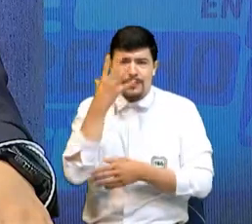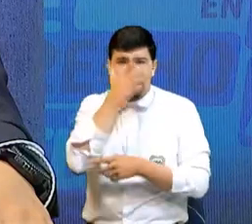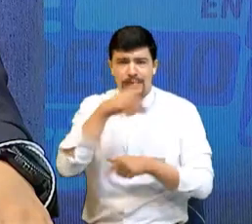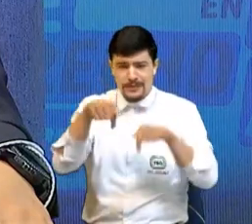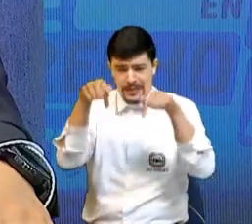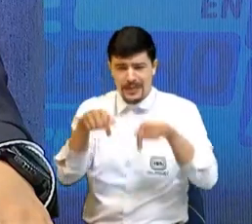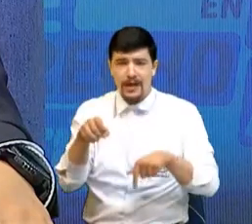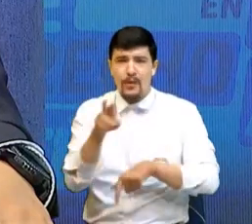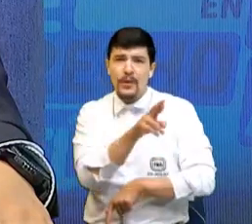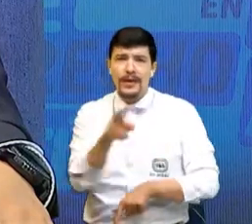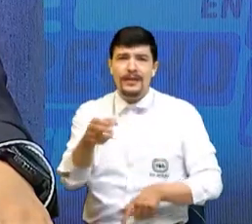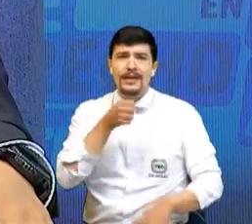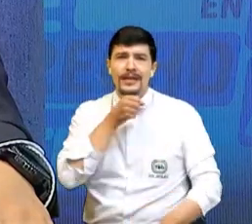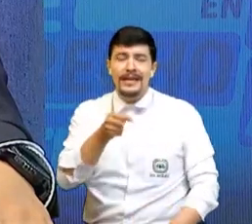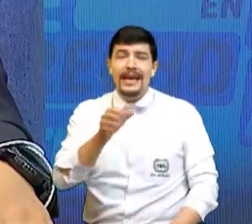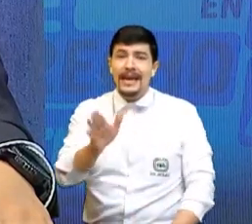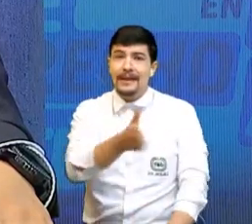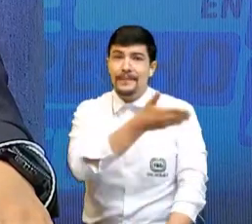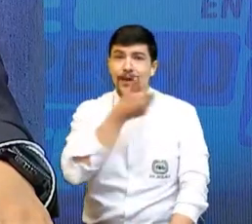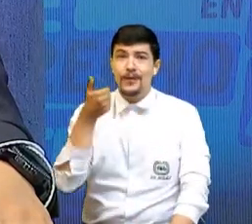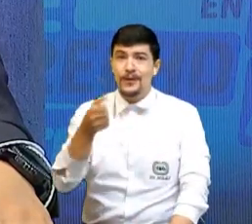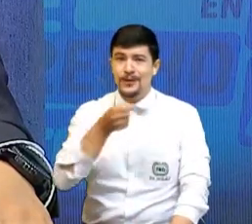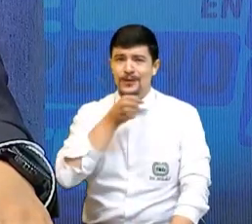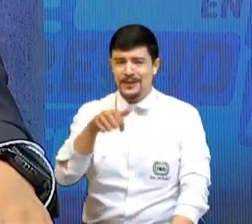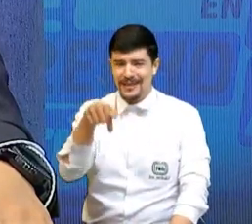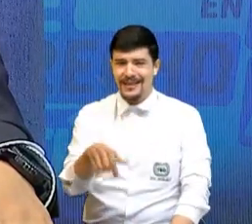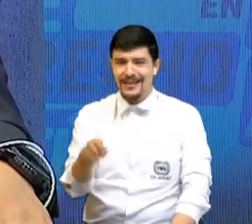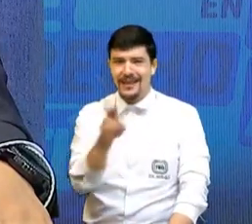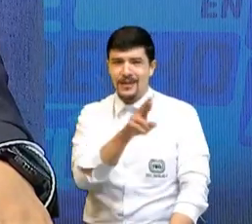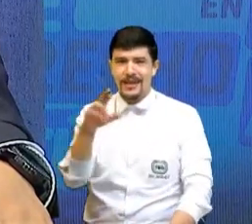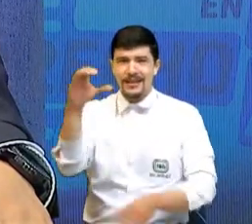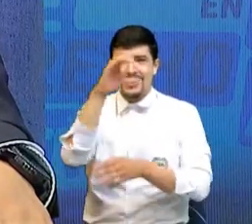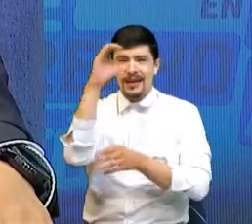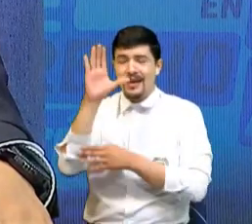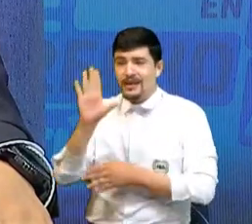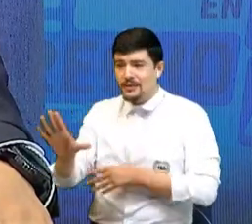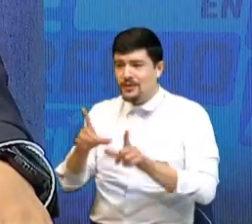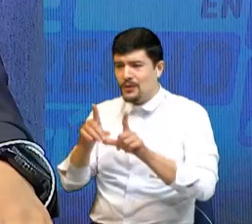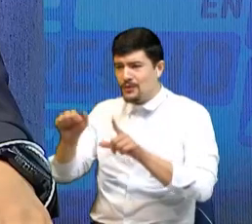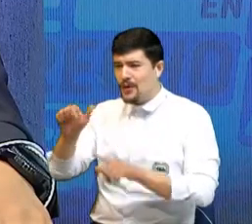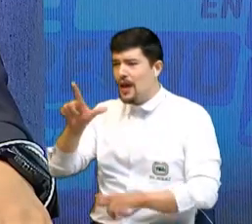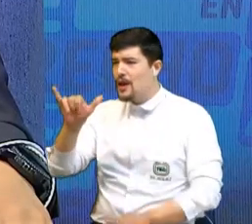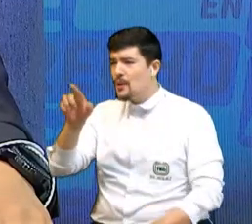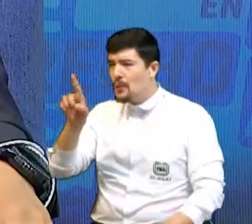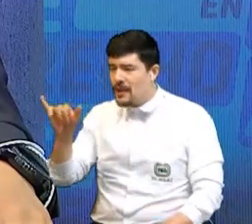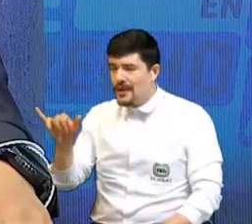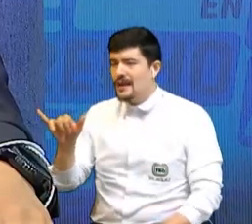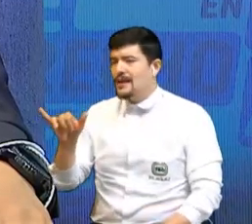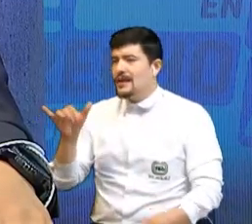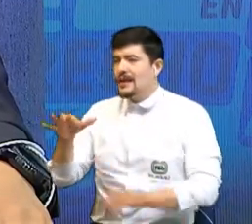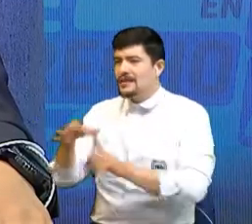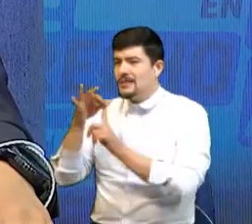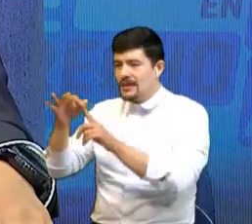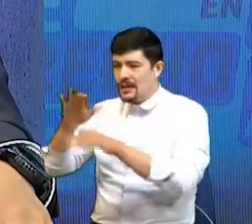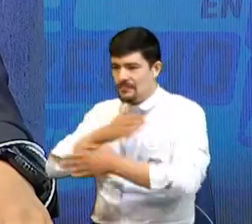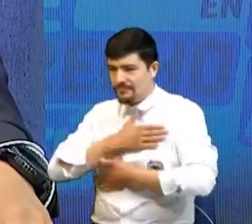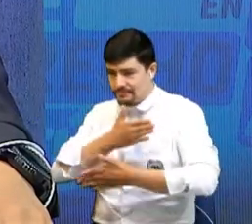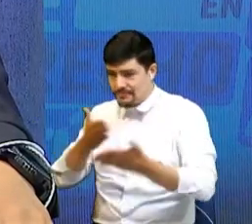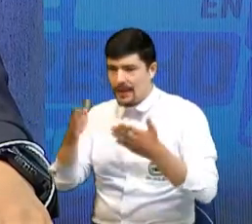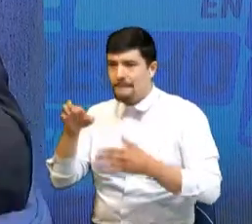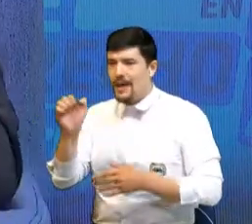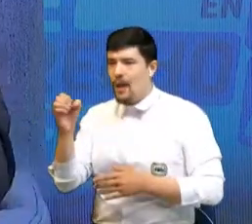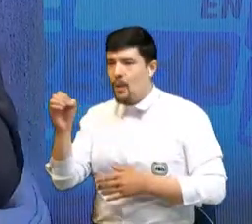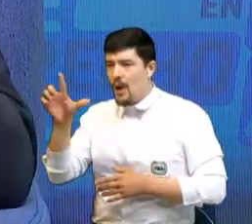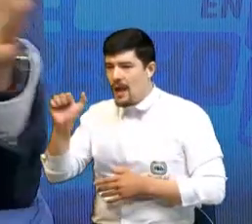Oriente Noticias, el mejor noticiero del Oriente colombiano. A la doctora Ludy Páez un saludo especial, a Paola Romero, quienes fueron las principales